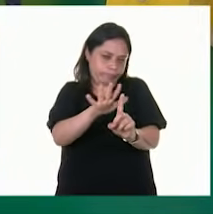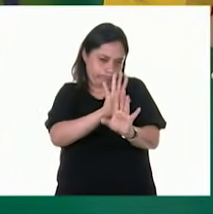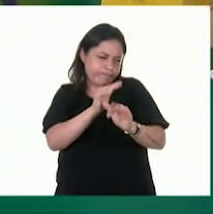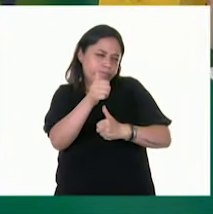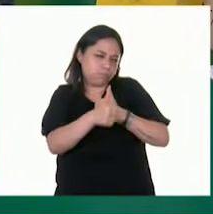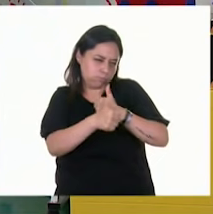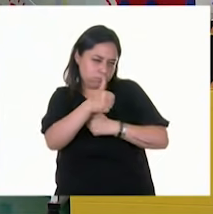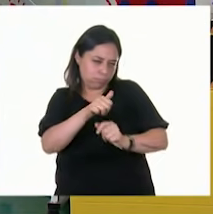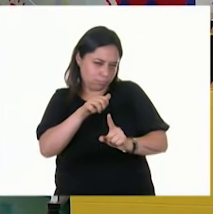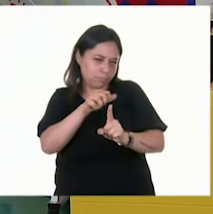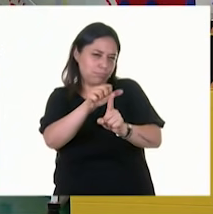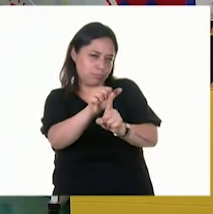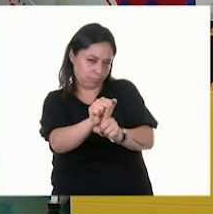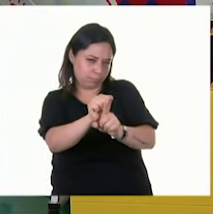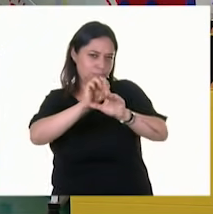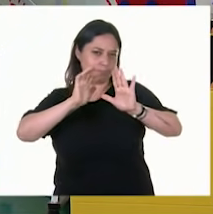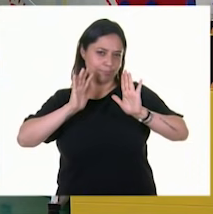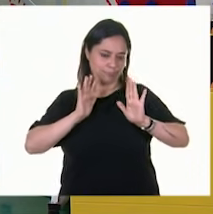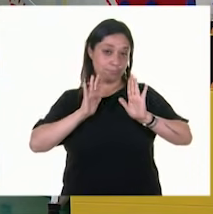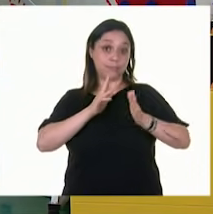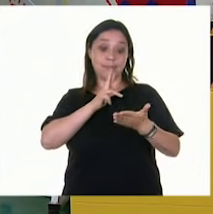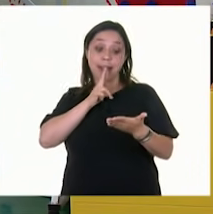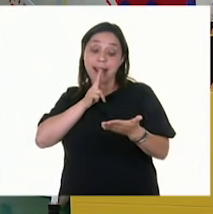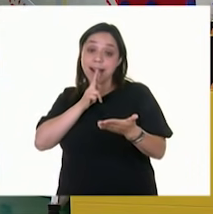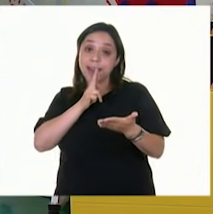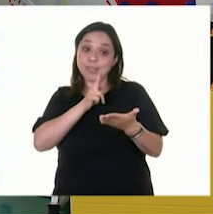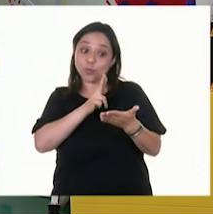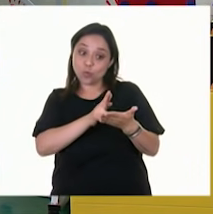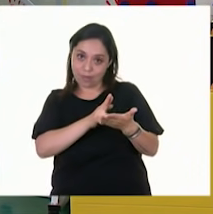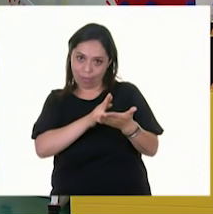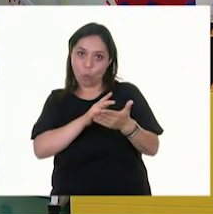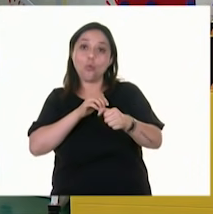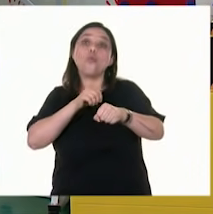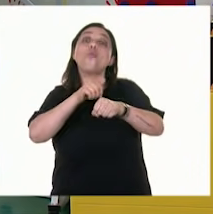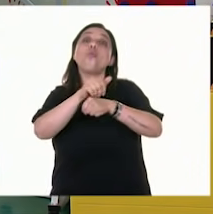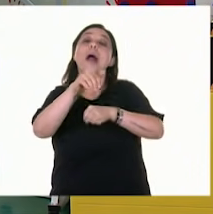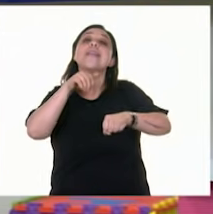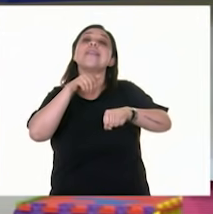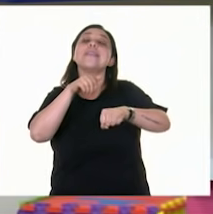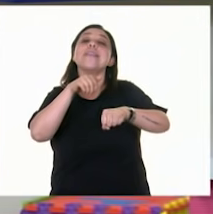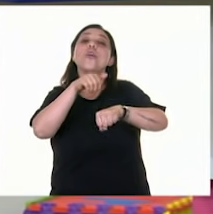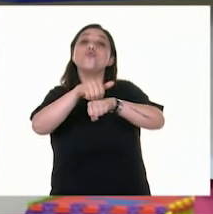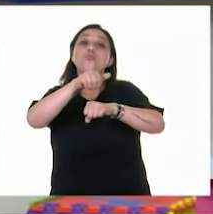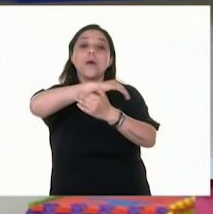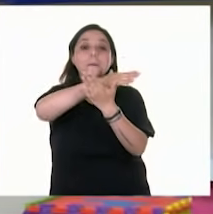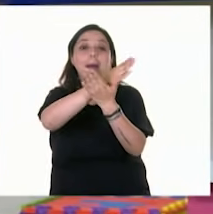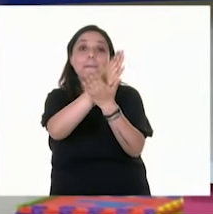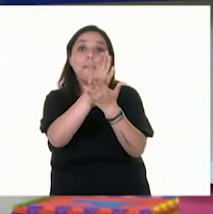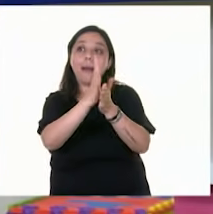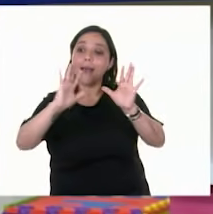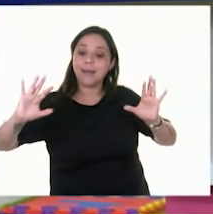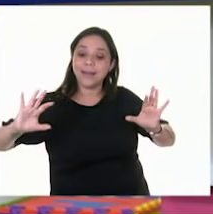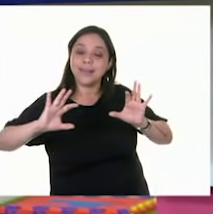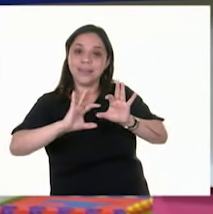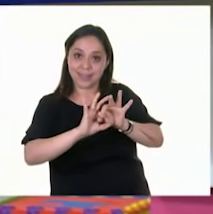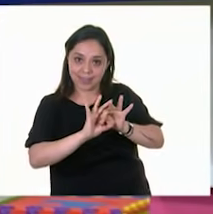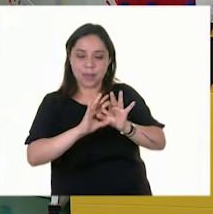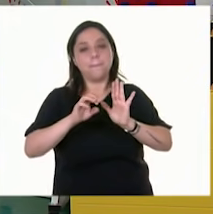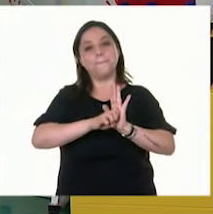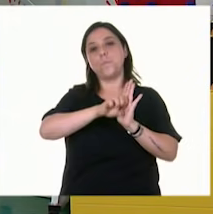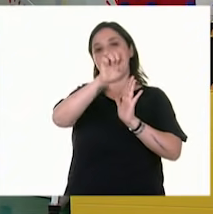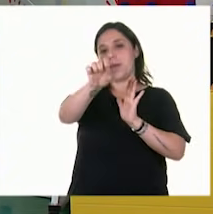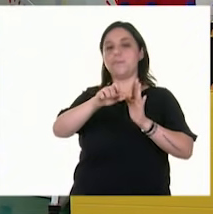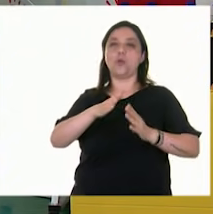Ajá. Donde el resultado es dar la fracción que corresponde. Imaginemos que en mi desafío el resultado